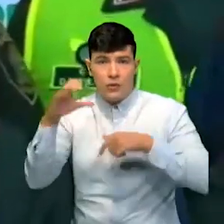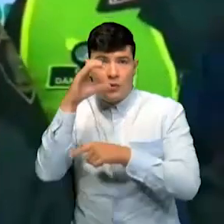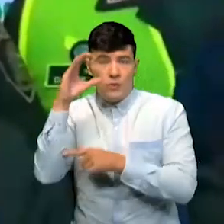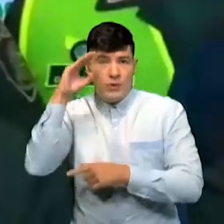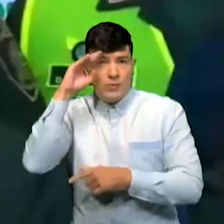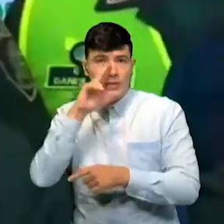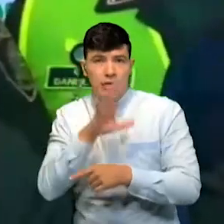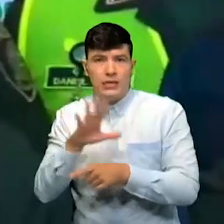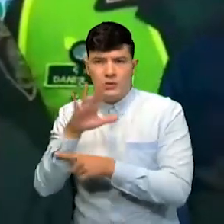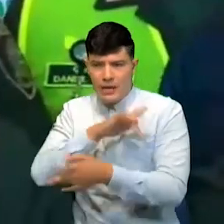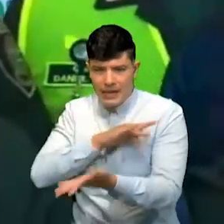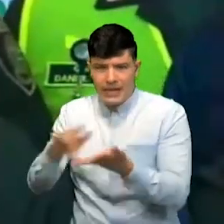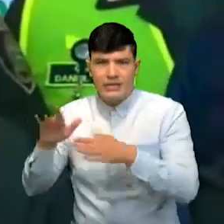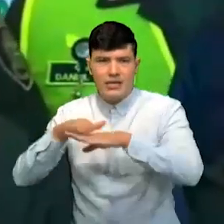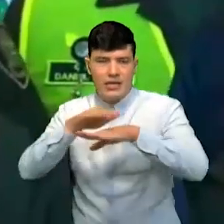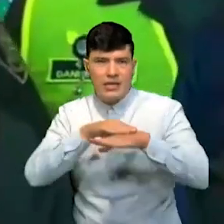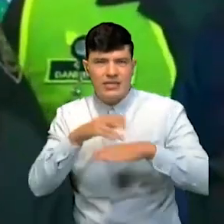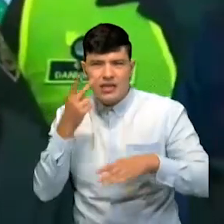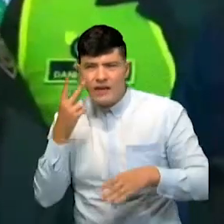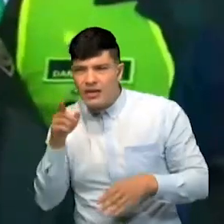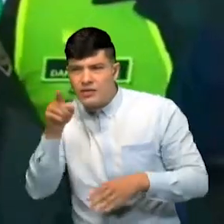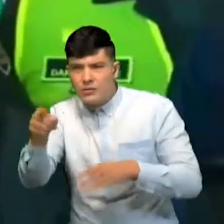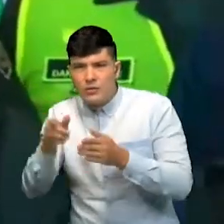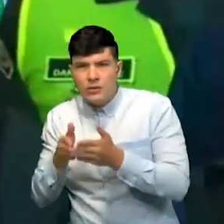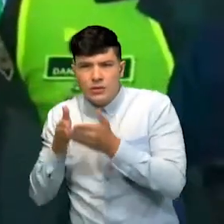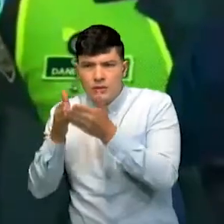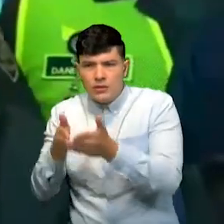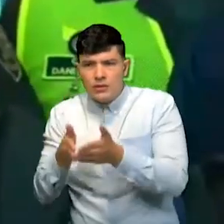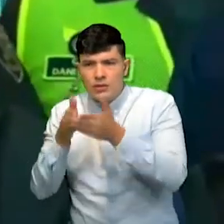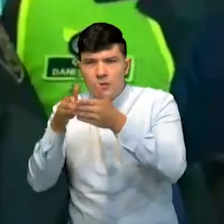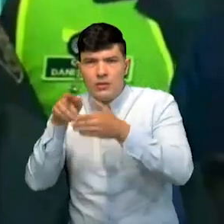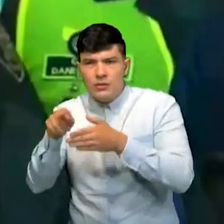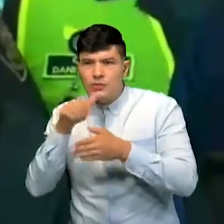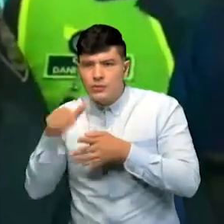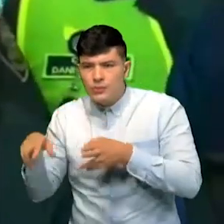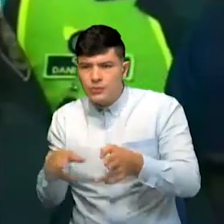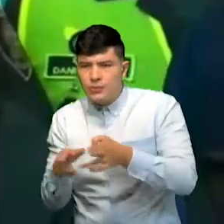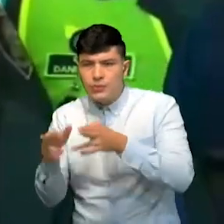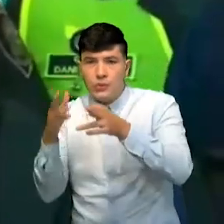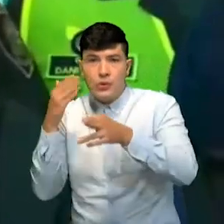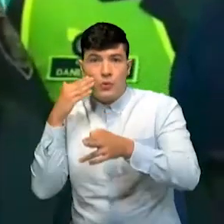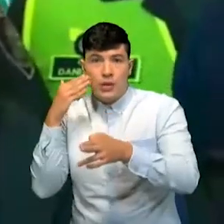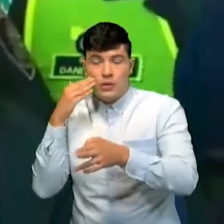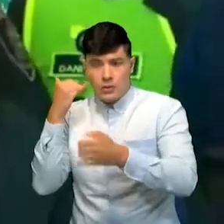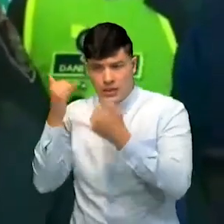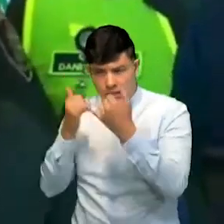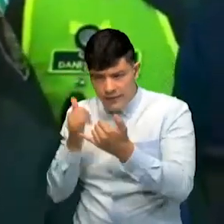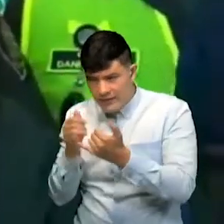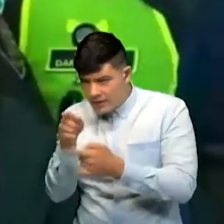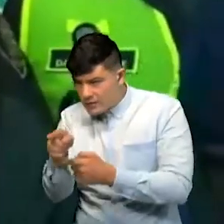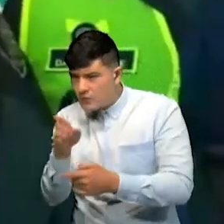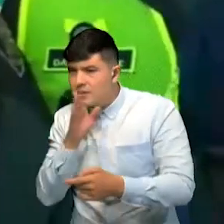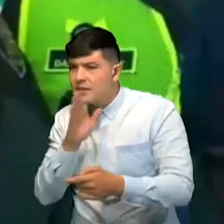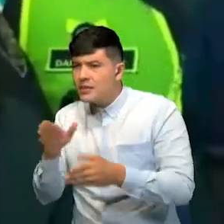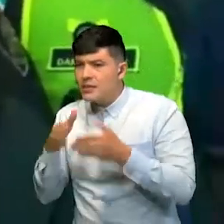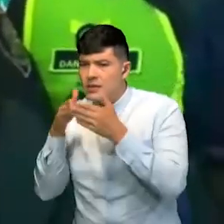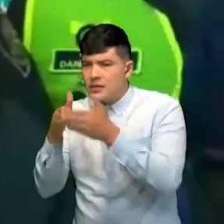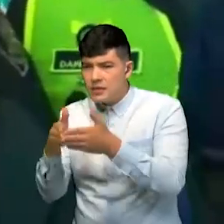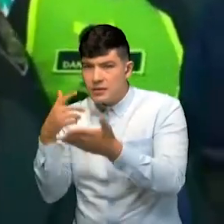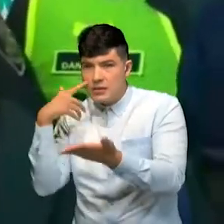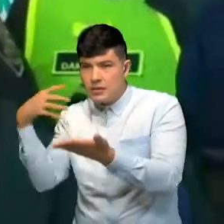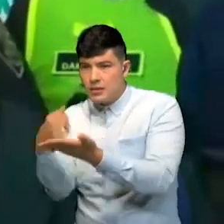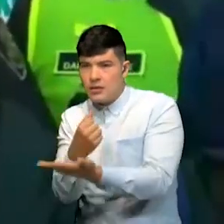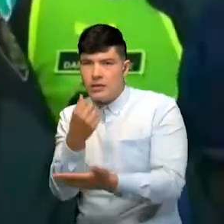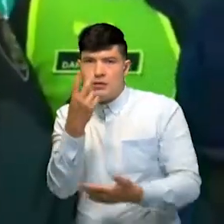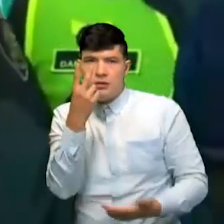ve una canoa atravesar el río. En cuanto se intercepta la canoa, se encuentra a